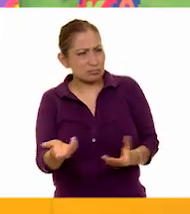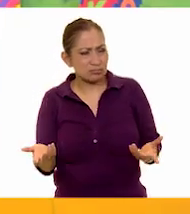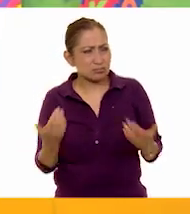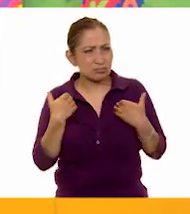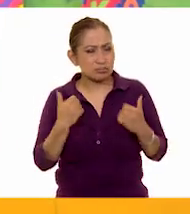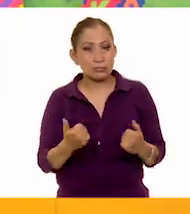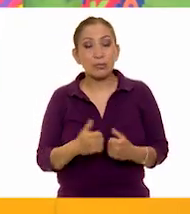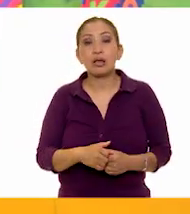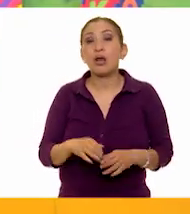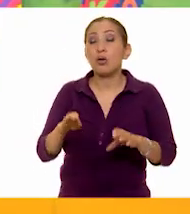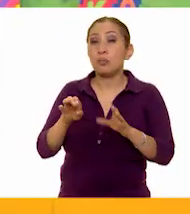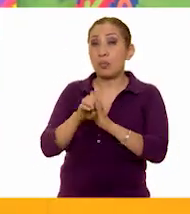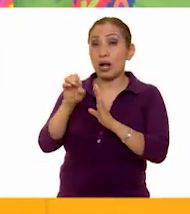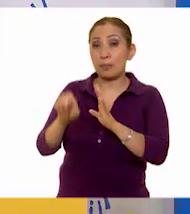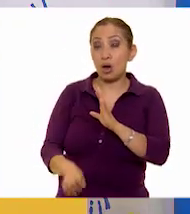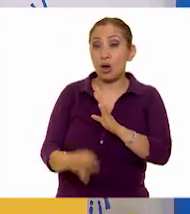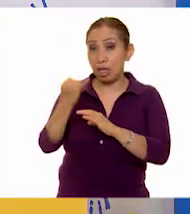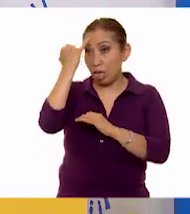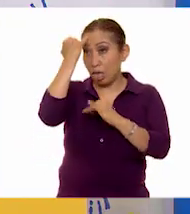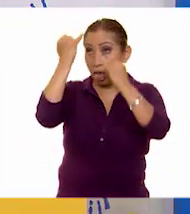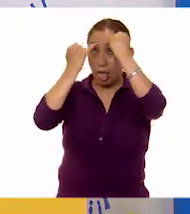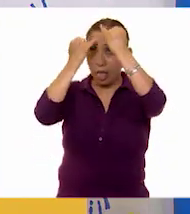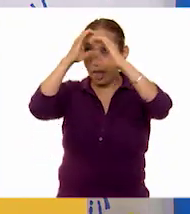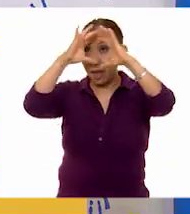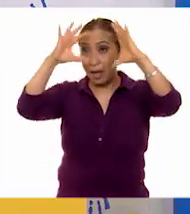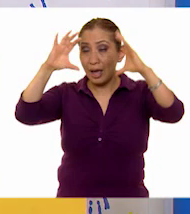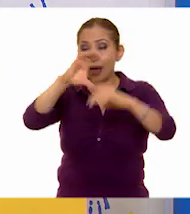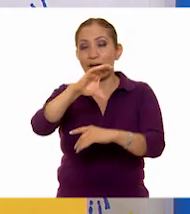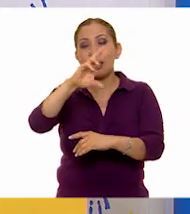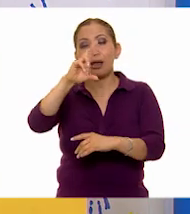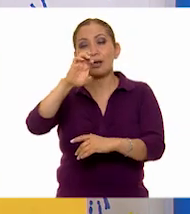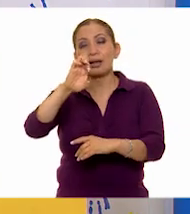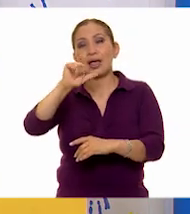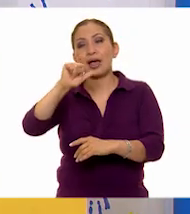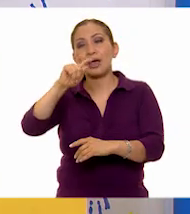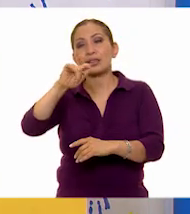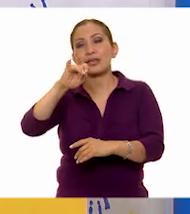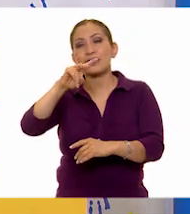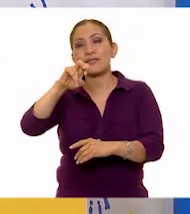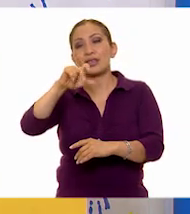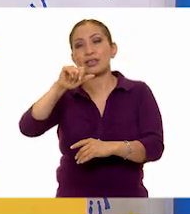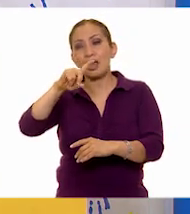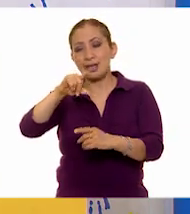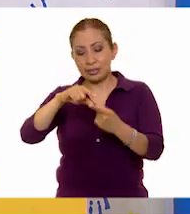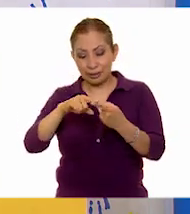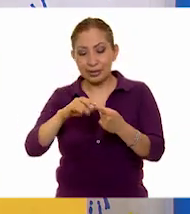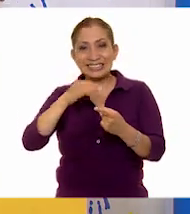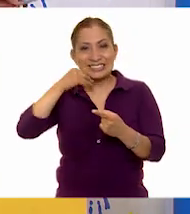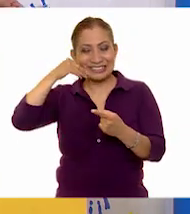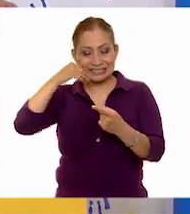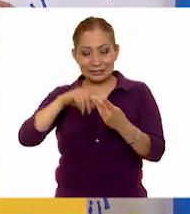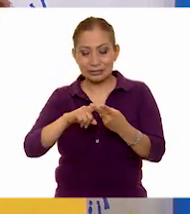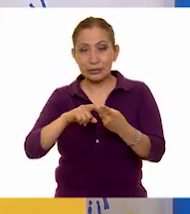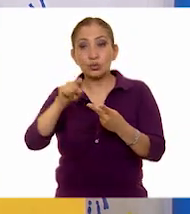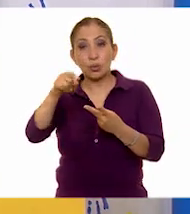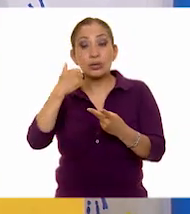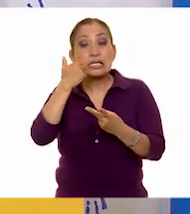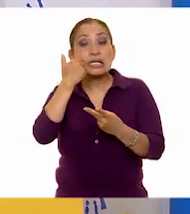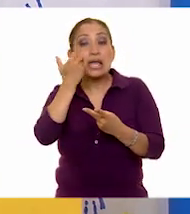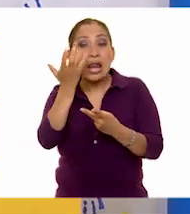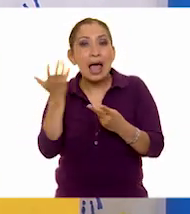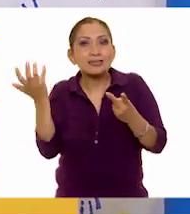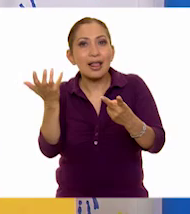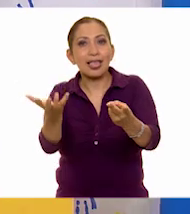ver. Como la creatividad. Sí. Tu sonrisa. Tus ganas de hacer